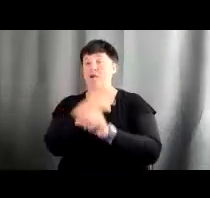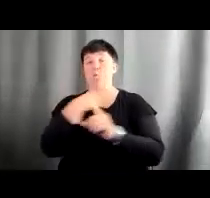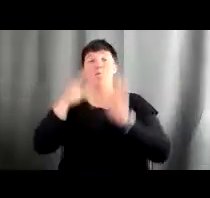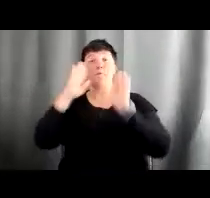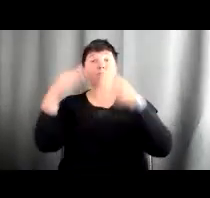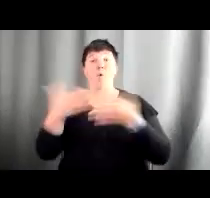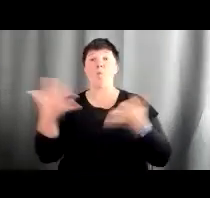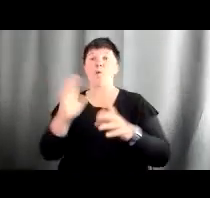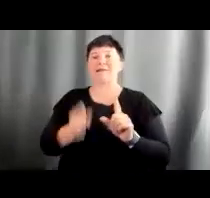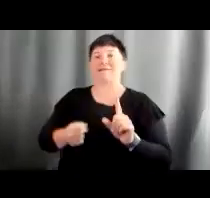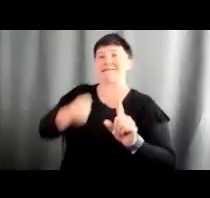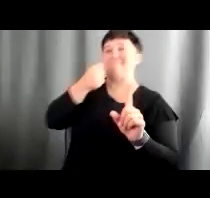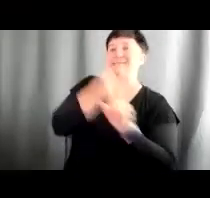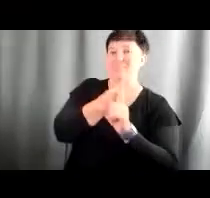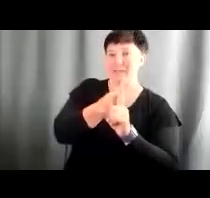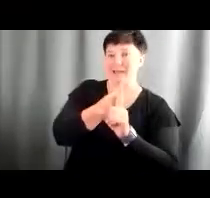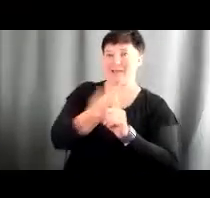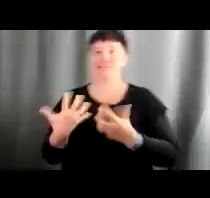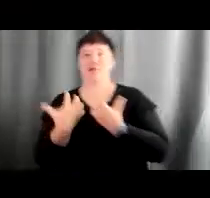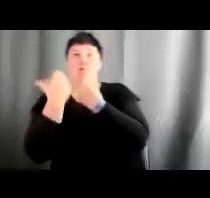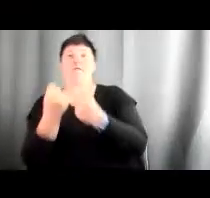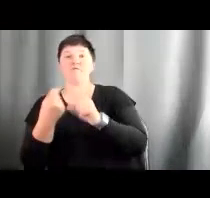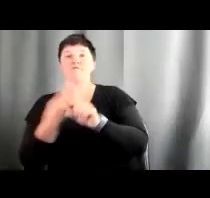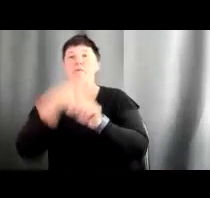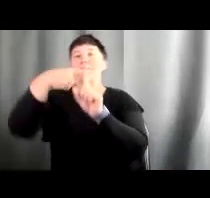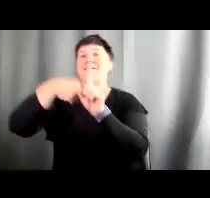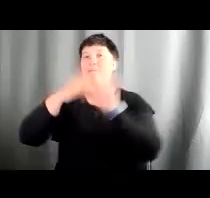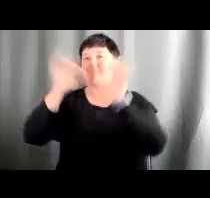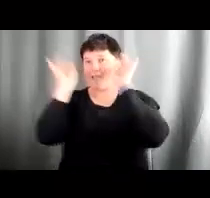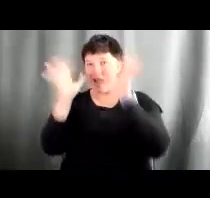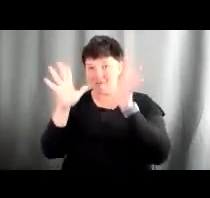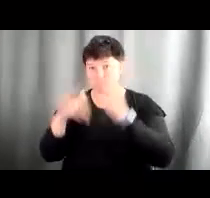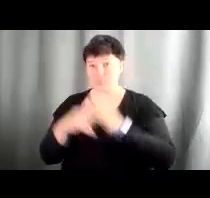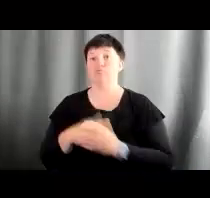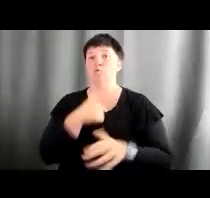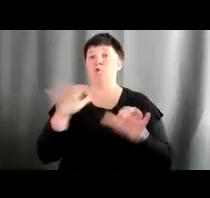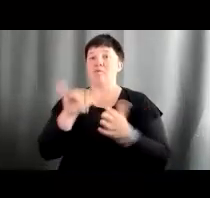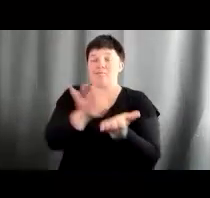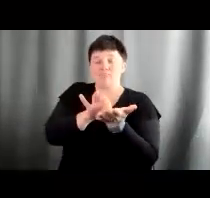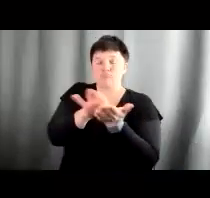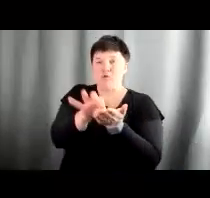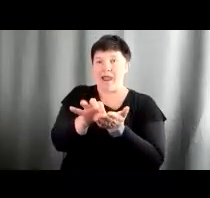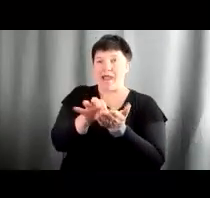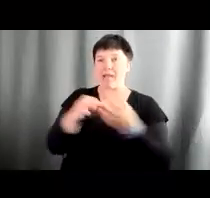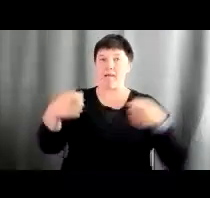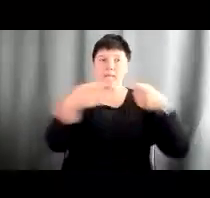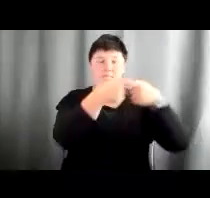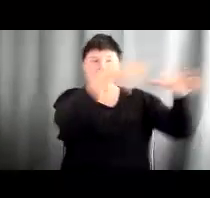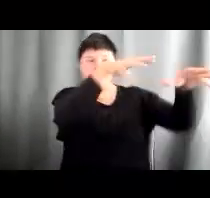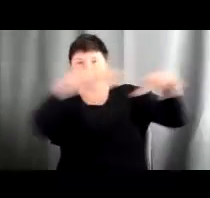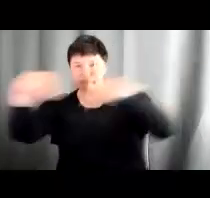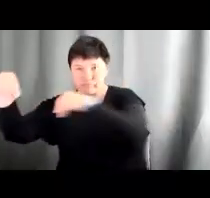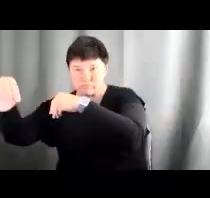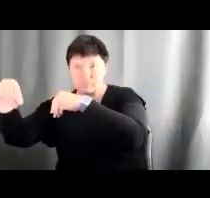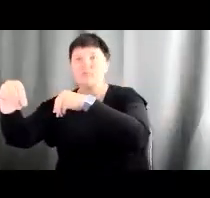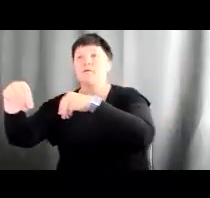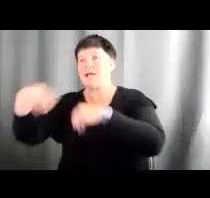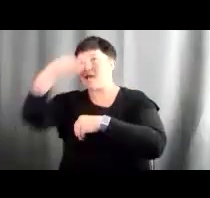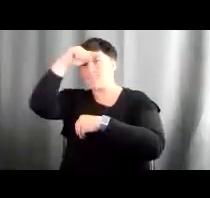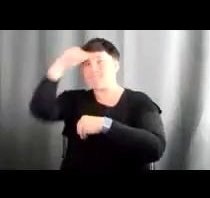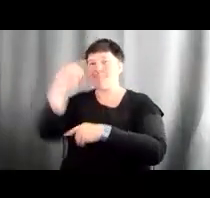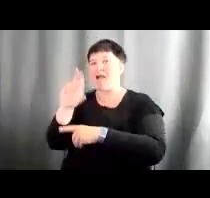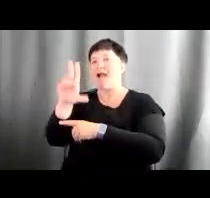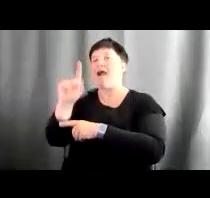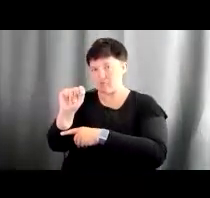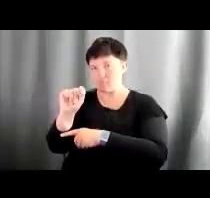que nos estamos centrando realmente, es en analizar el impacto y la recuperación de los riesgos climáticos. Lo hacemos mediante el seguimiento de cortes